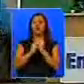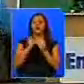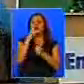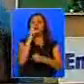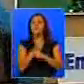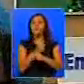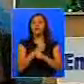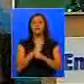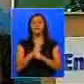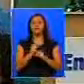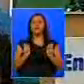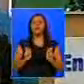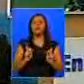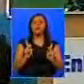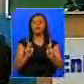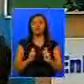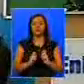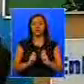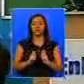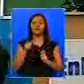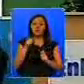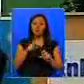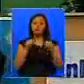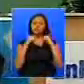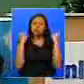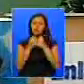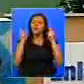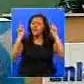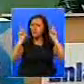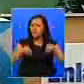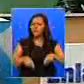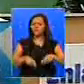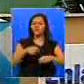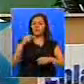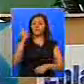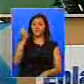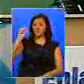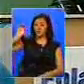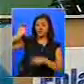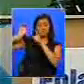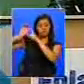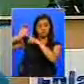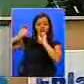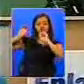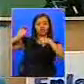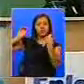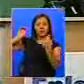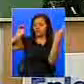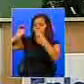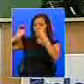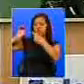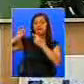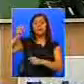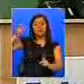generar oportunidades. Creemos que las sociedades deben gobernar a los mercados. Aquí en el Ecuador dejamos atrás esa